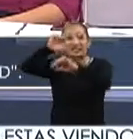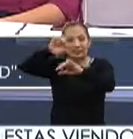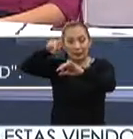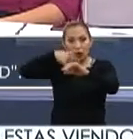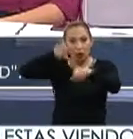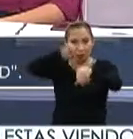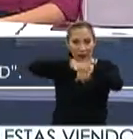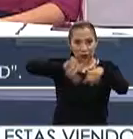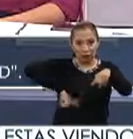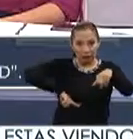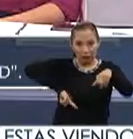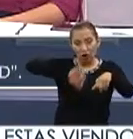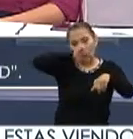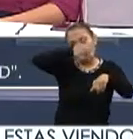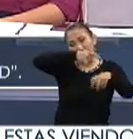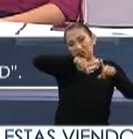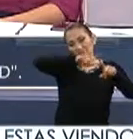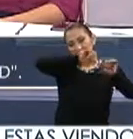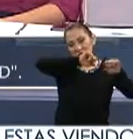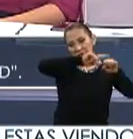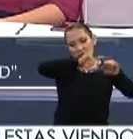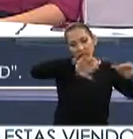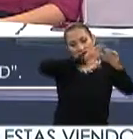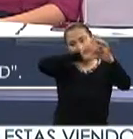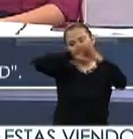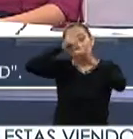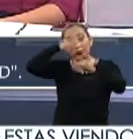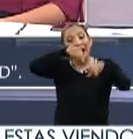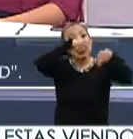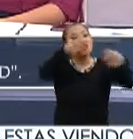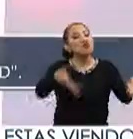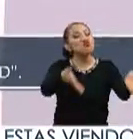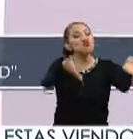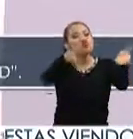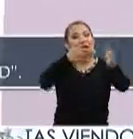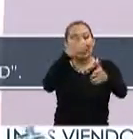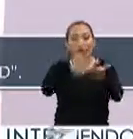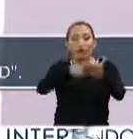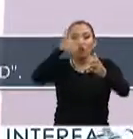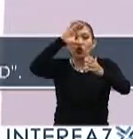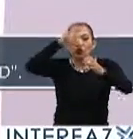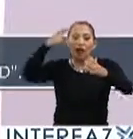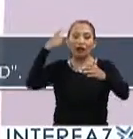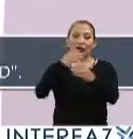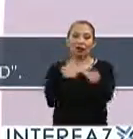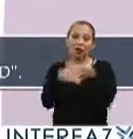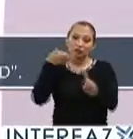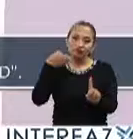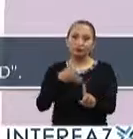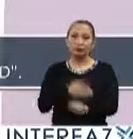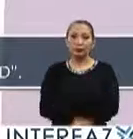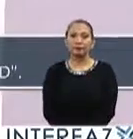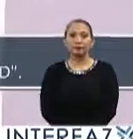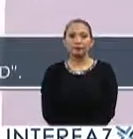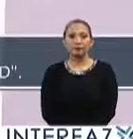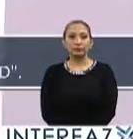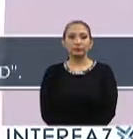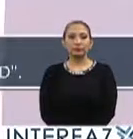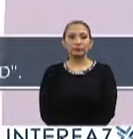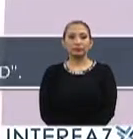y de la administración pública y otros actores sociales para promover el enfoque intercultural en la educación.